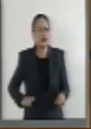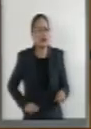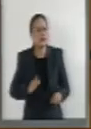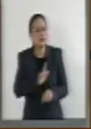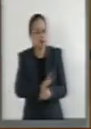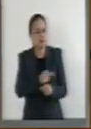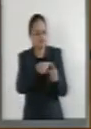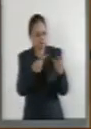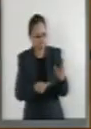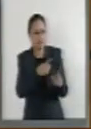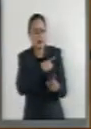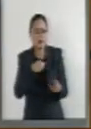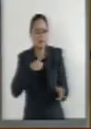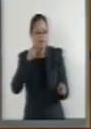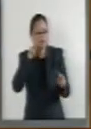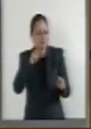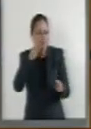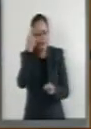Esto